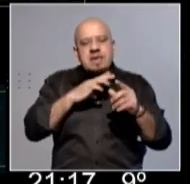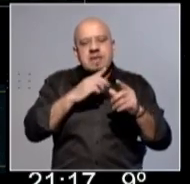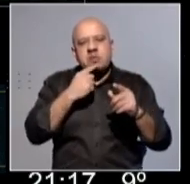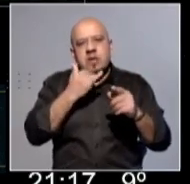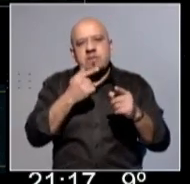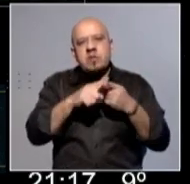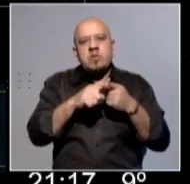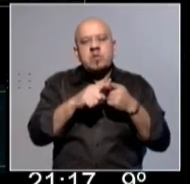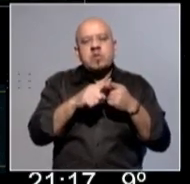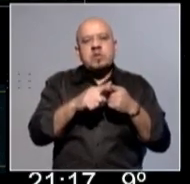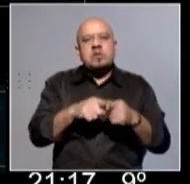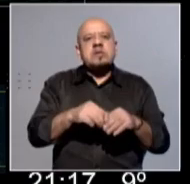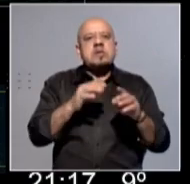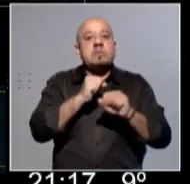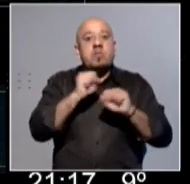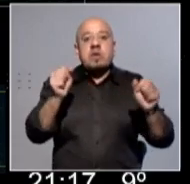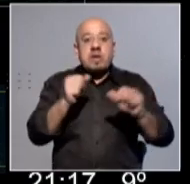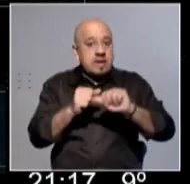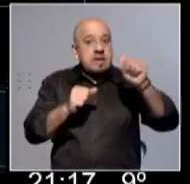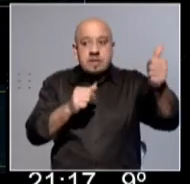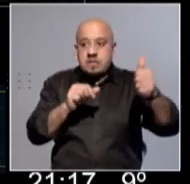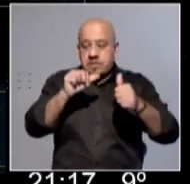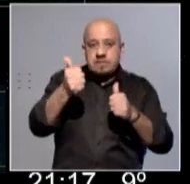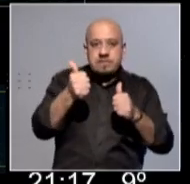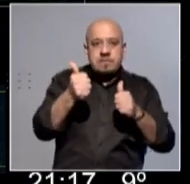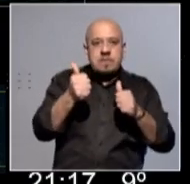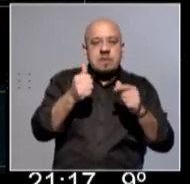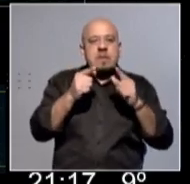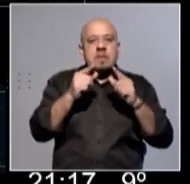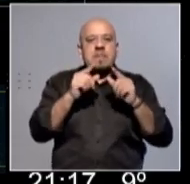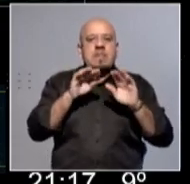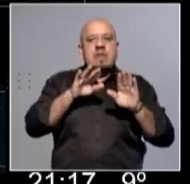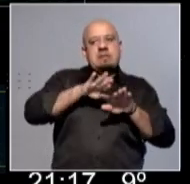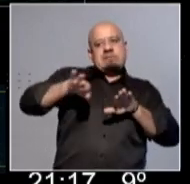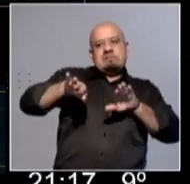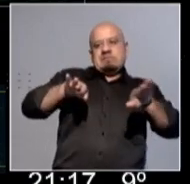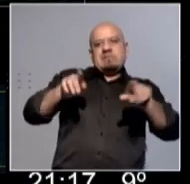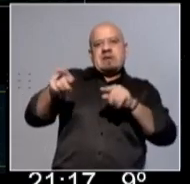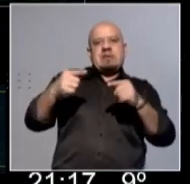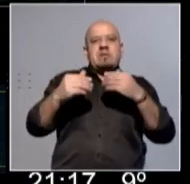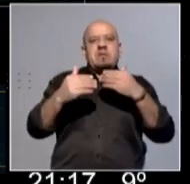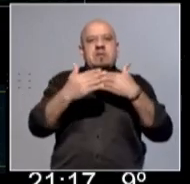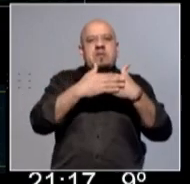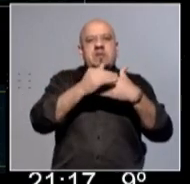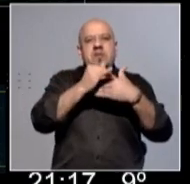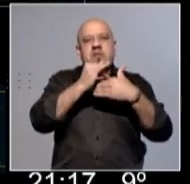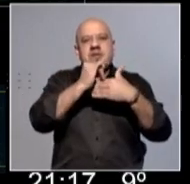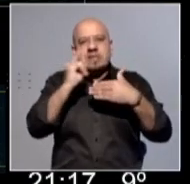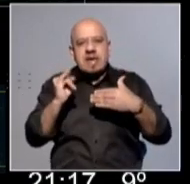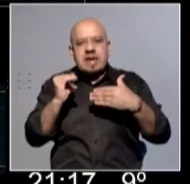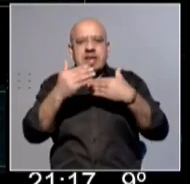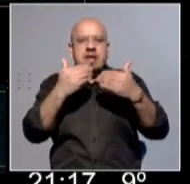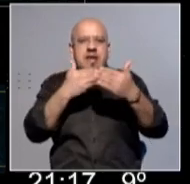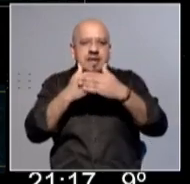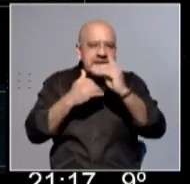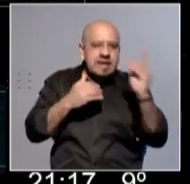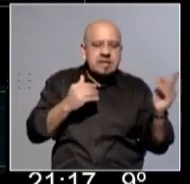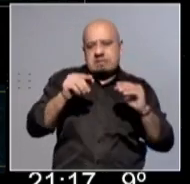se consiguen buenas conquistas, alejémonos de esta pelea de derecha, izquierda o cómo abordar las situaciones